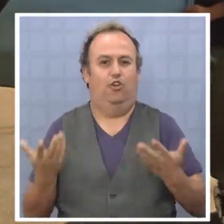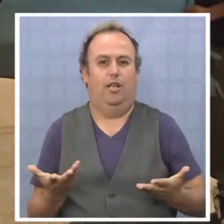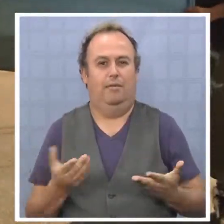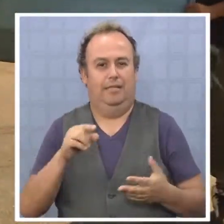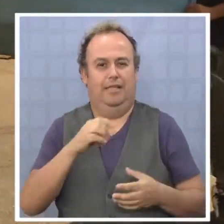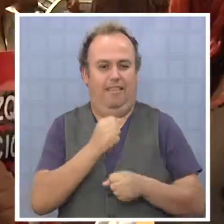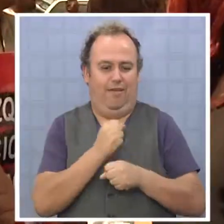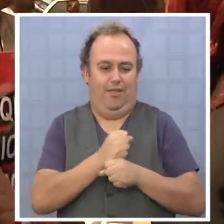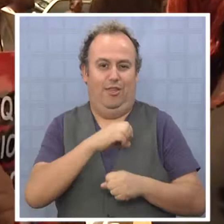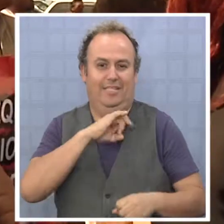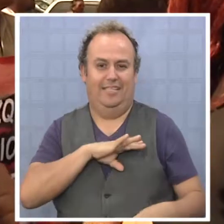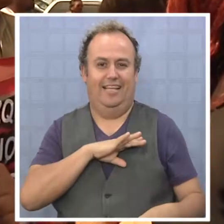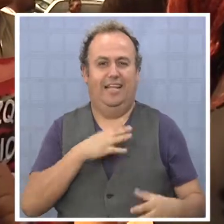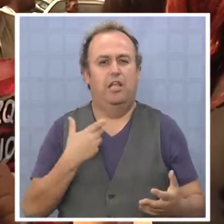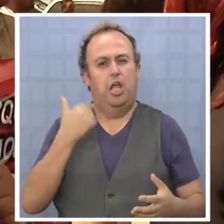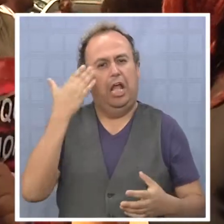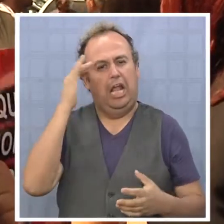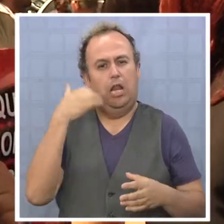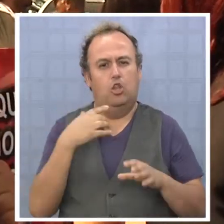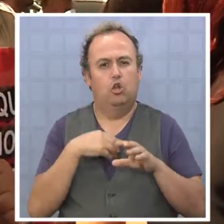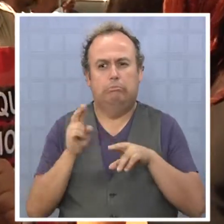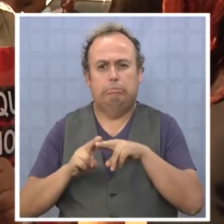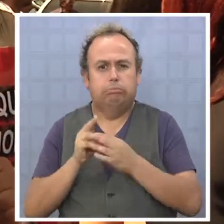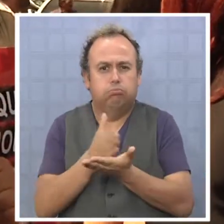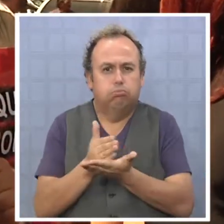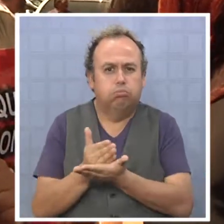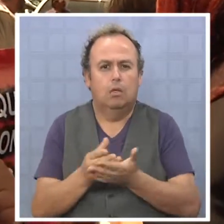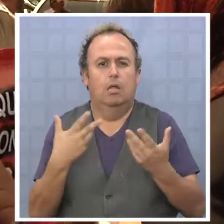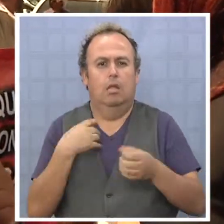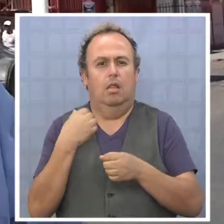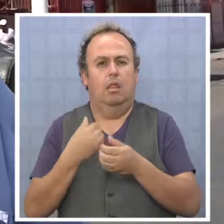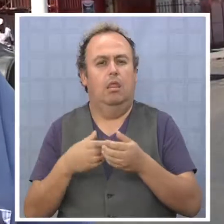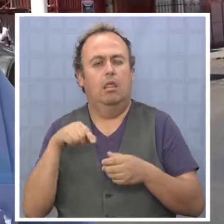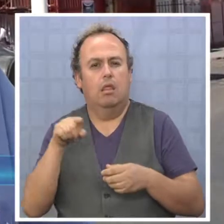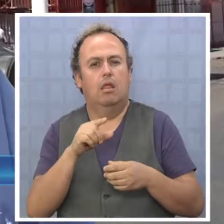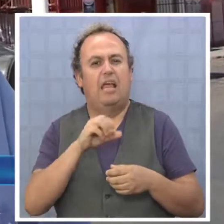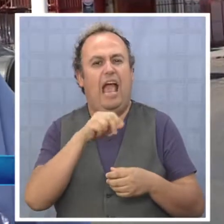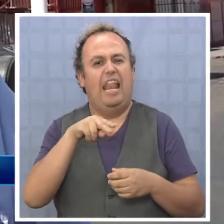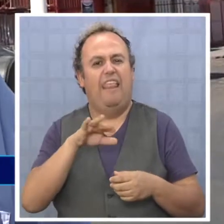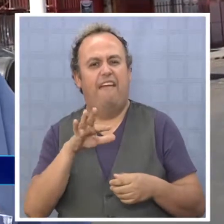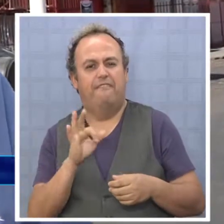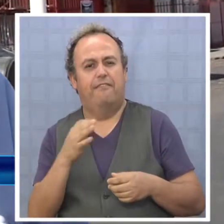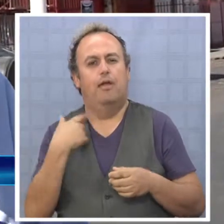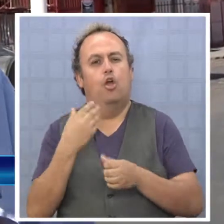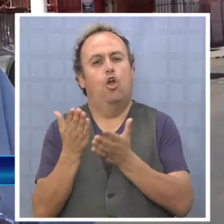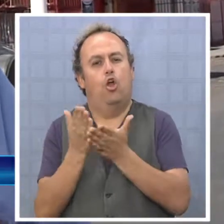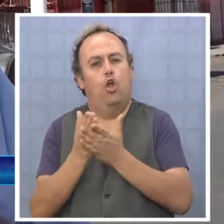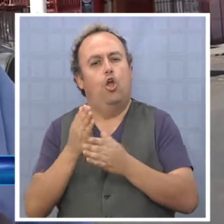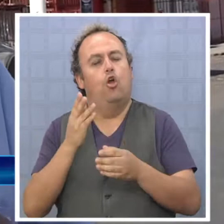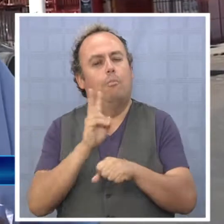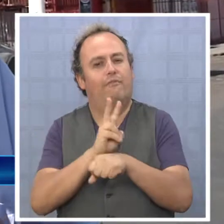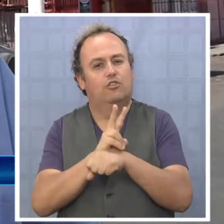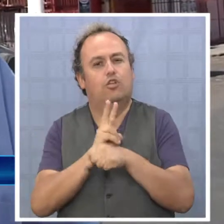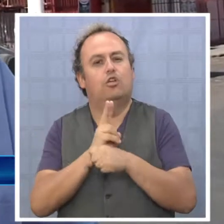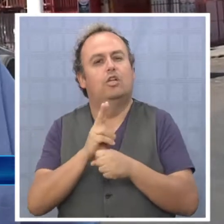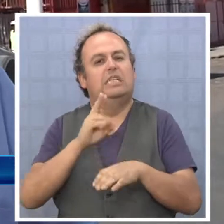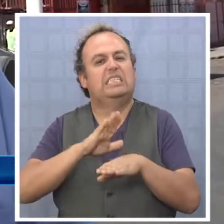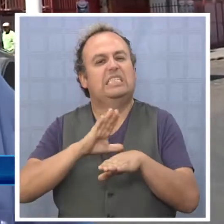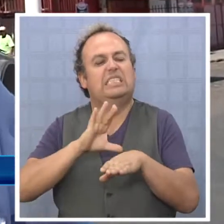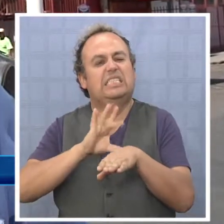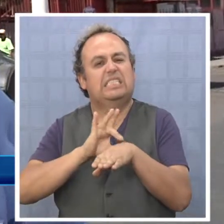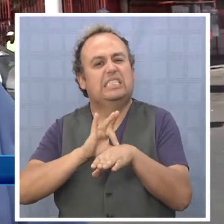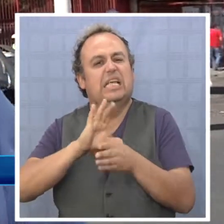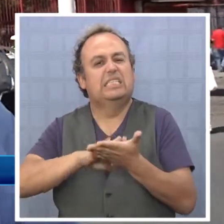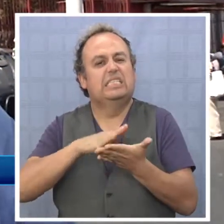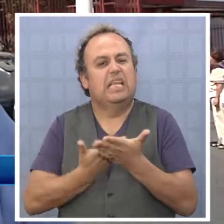Chile. Creo que ha sido una buena organización donde ha estado la Central Unitaria de Trabajadores, la ANEP, el Colegio de Profesores, la Salud, entre otros